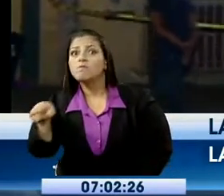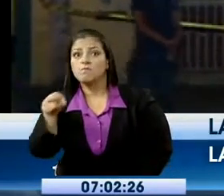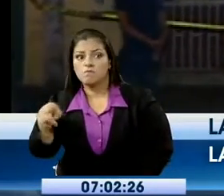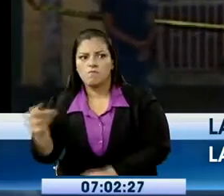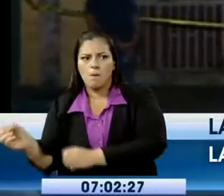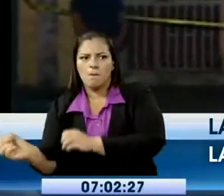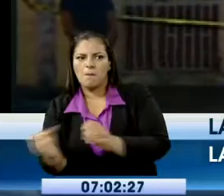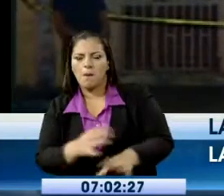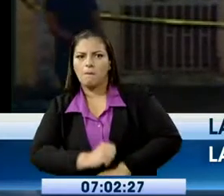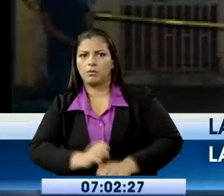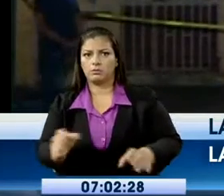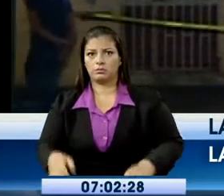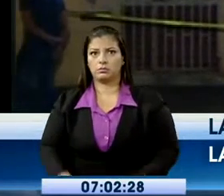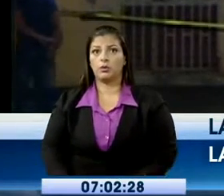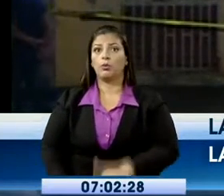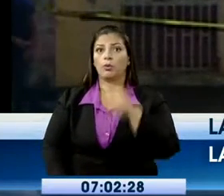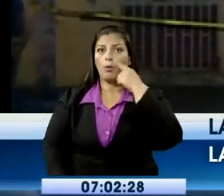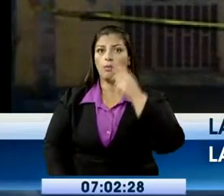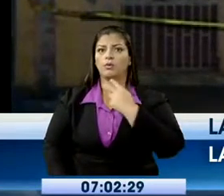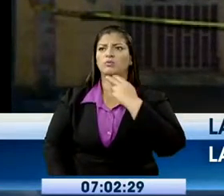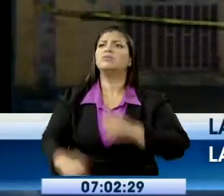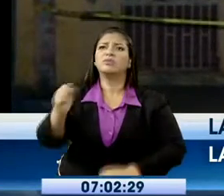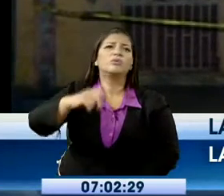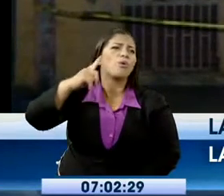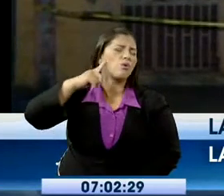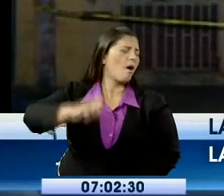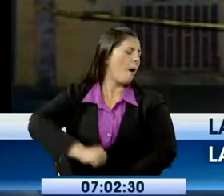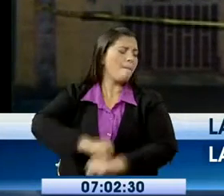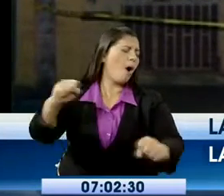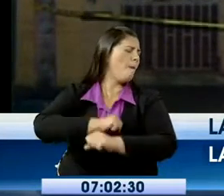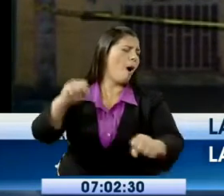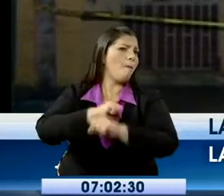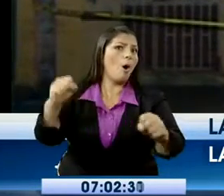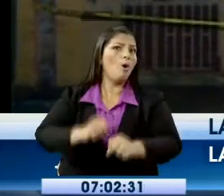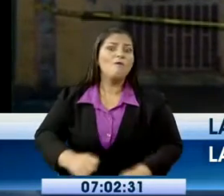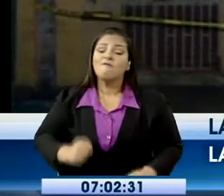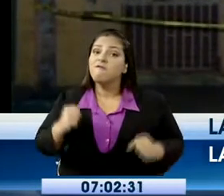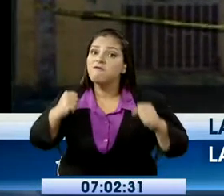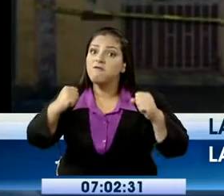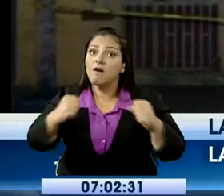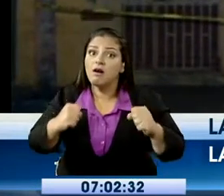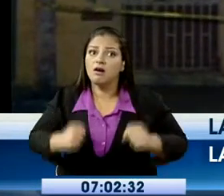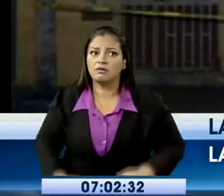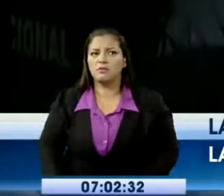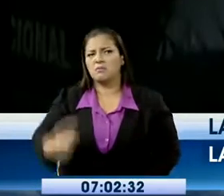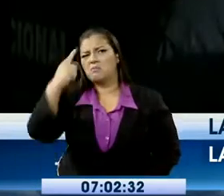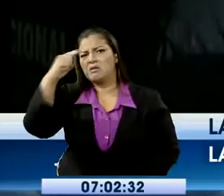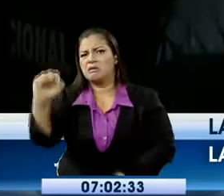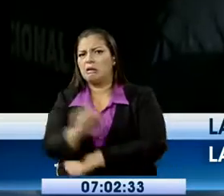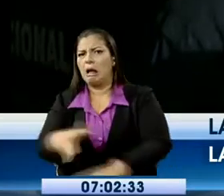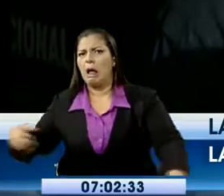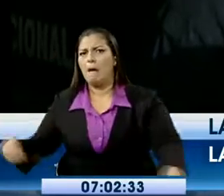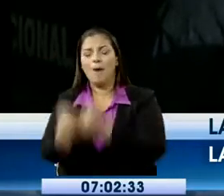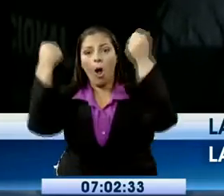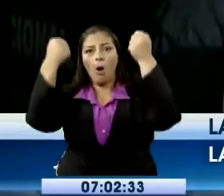siguiente cuadra allá, se escuchó, fueron como que dos detonaciones porque fueron po, po, po, entonces yo creí que era fue un choque, pero no. No ha